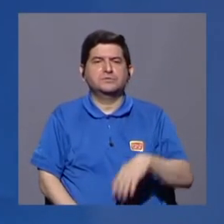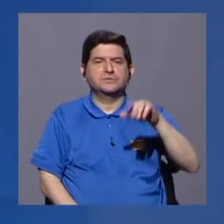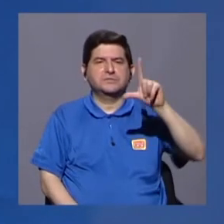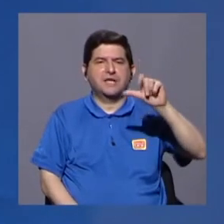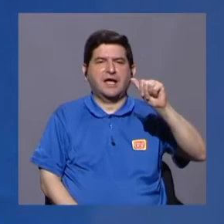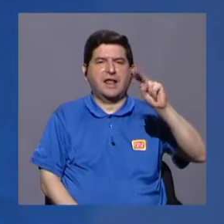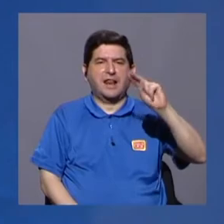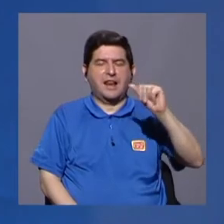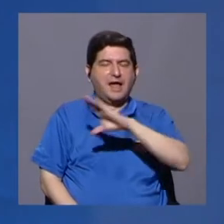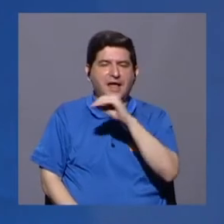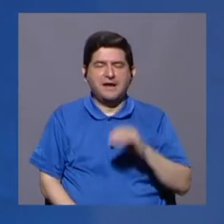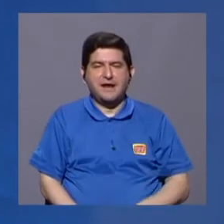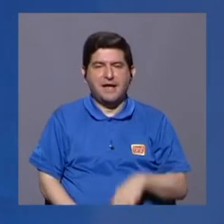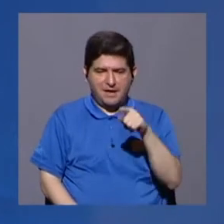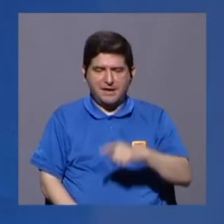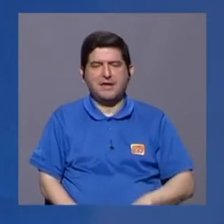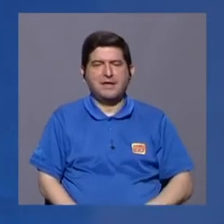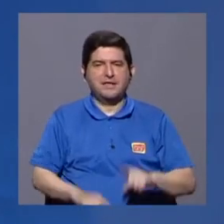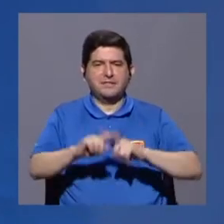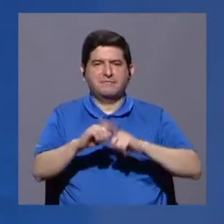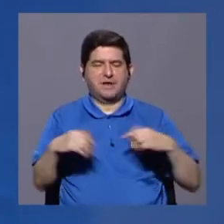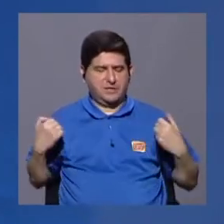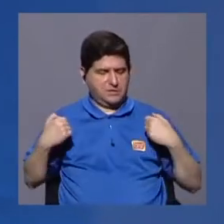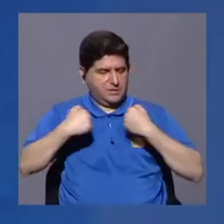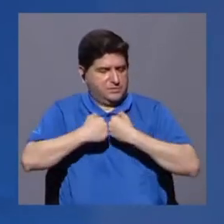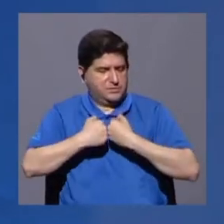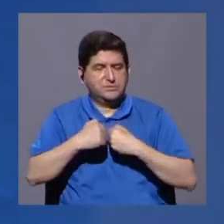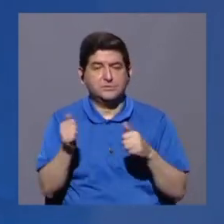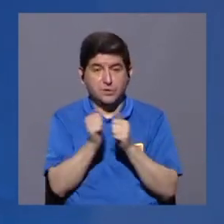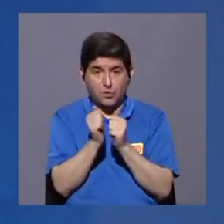tejidos con esta lana pues